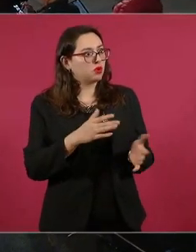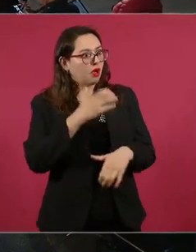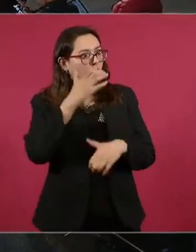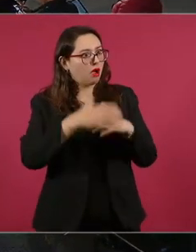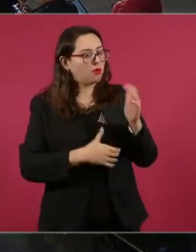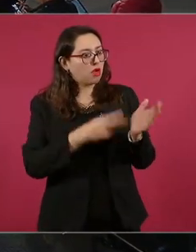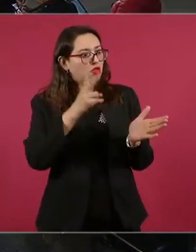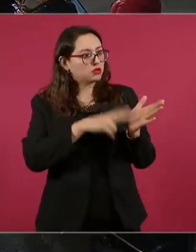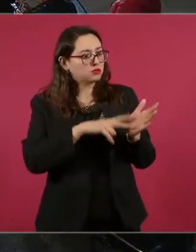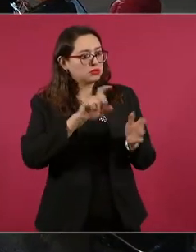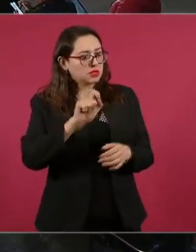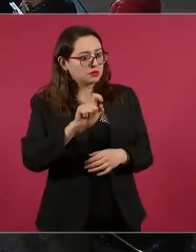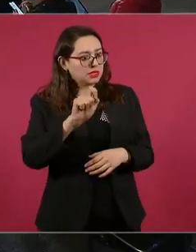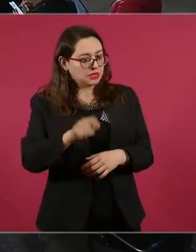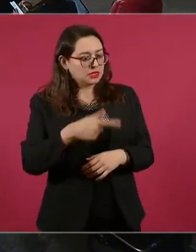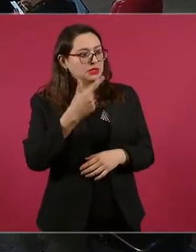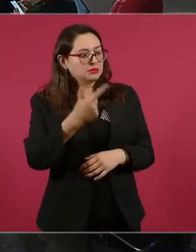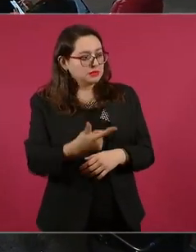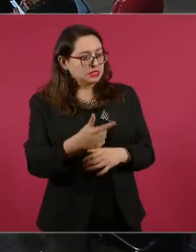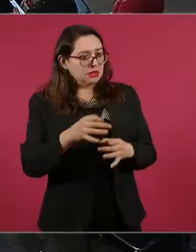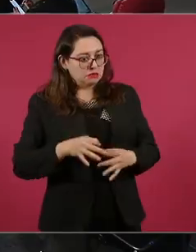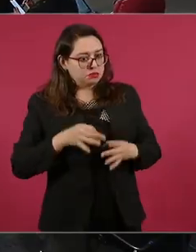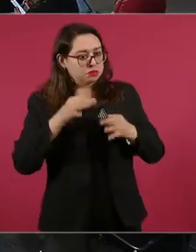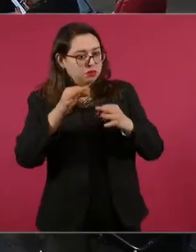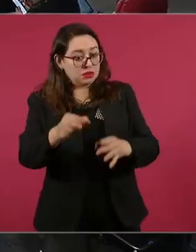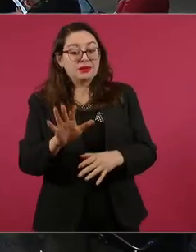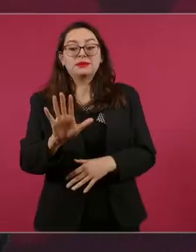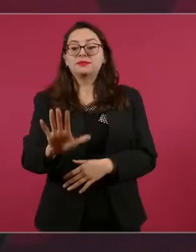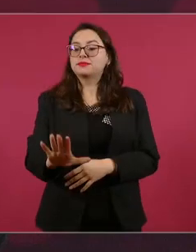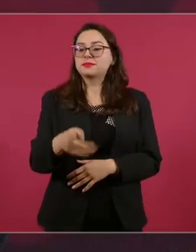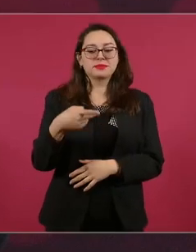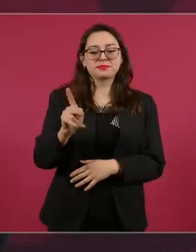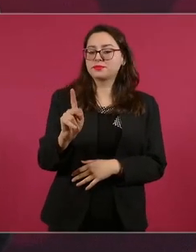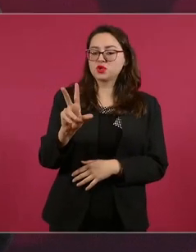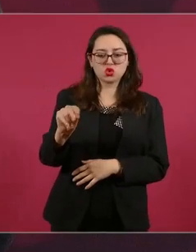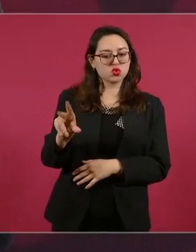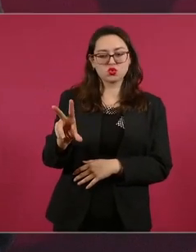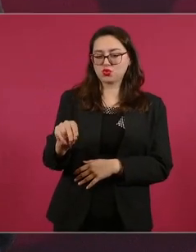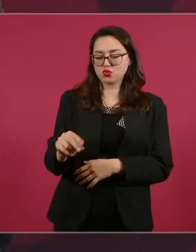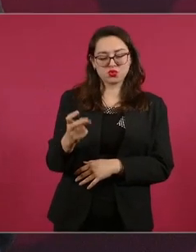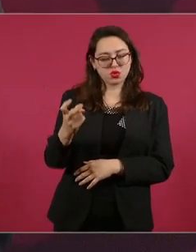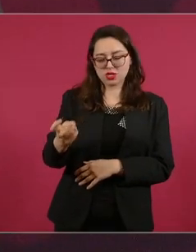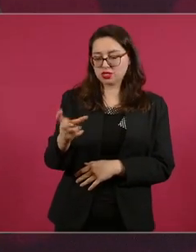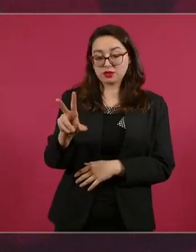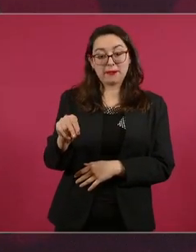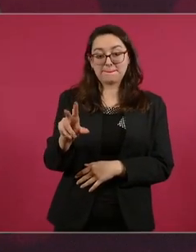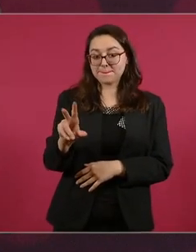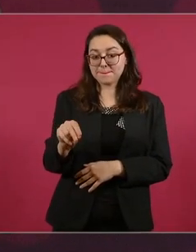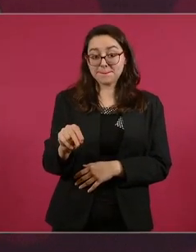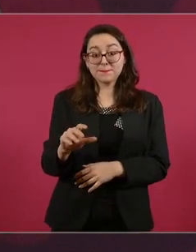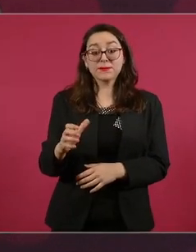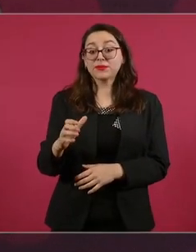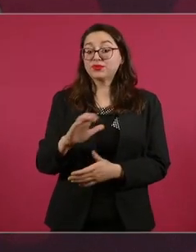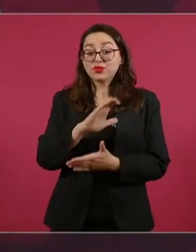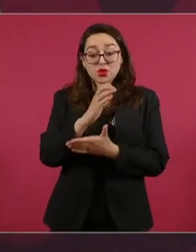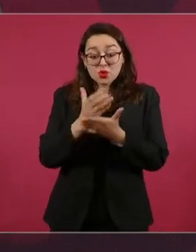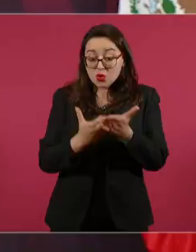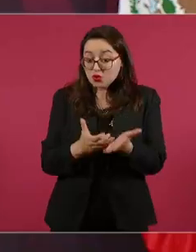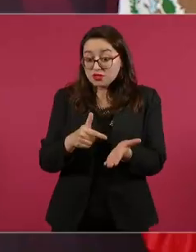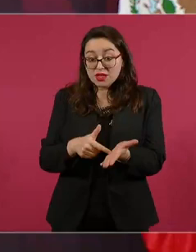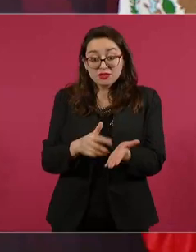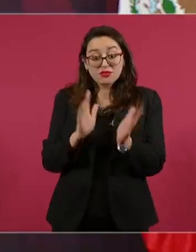menciona también el empresario, que sí se le dio la concesión. Sí, pero no es así. Okay. O sea, ya está vencido el